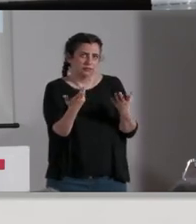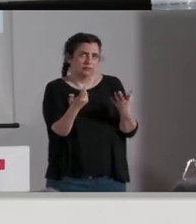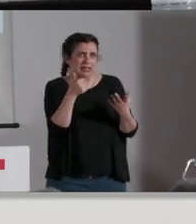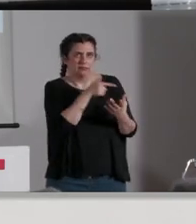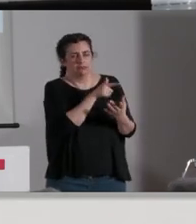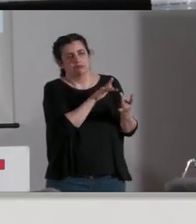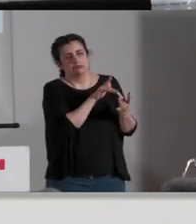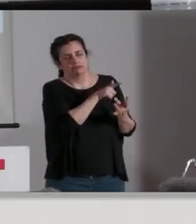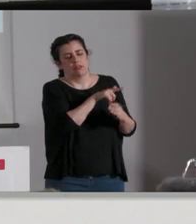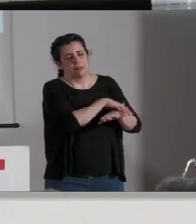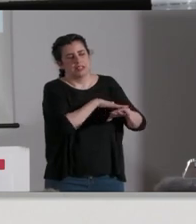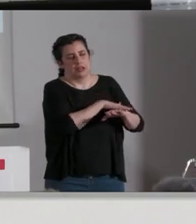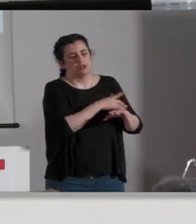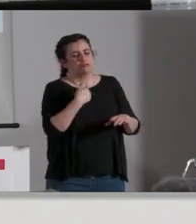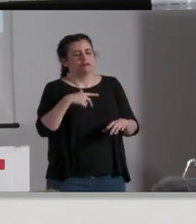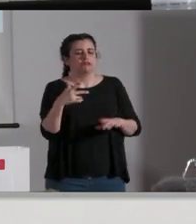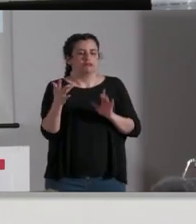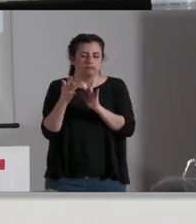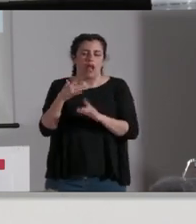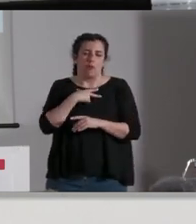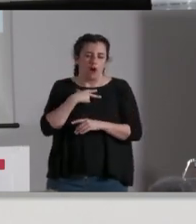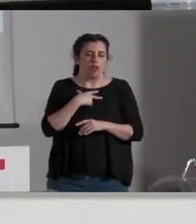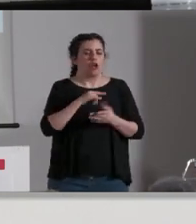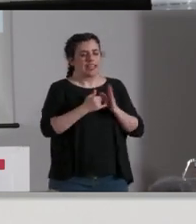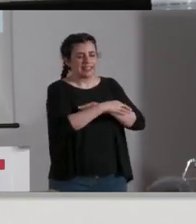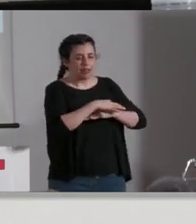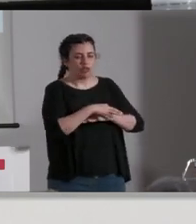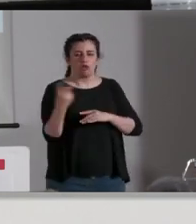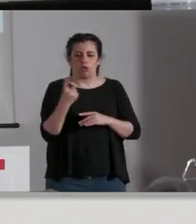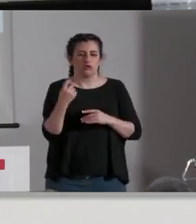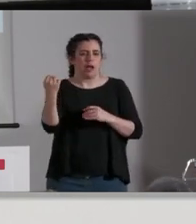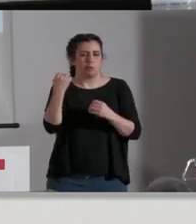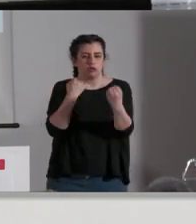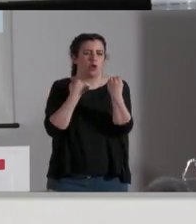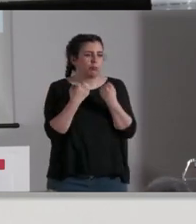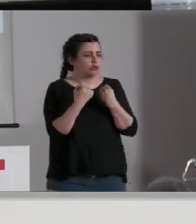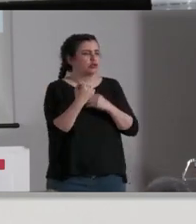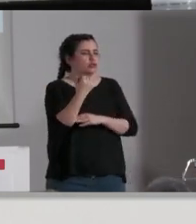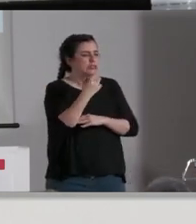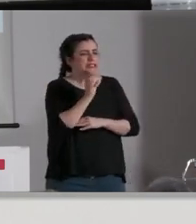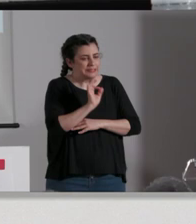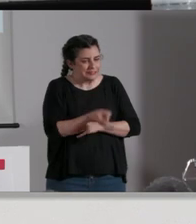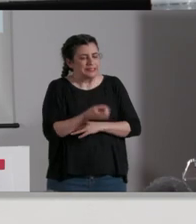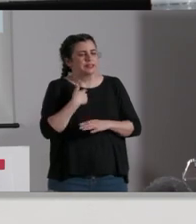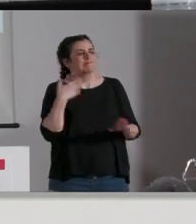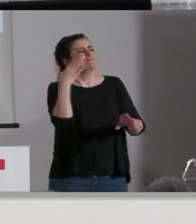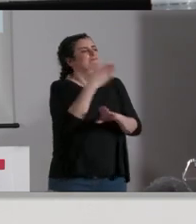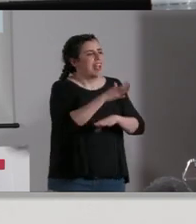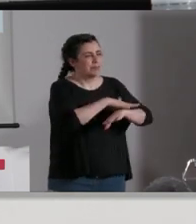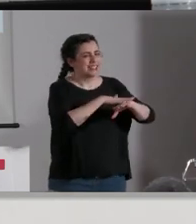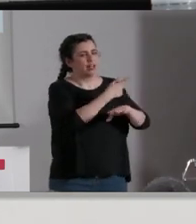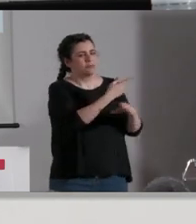sí que contamos con un abogado y con un arquitecto que nos apoyan, pero cuando vas a la administración, pues es verdad